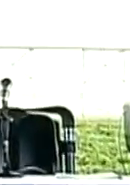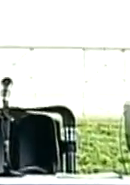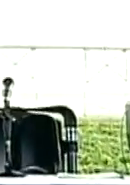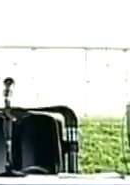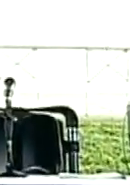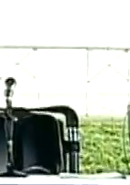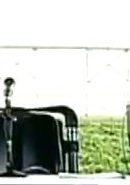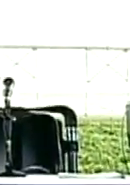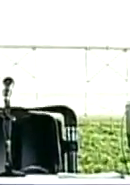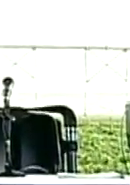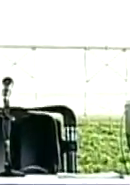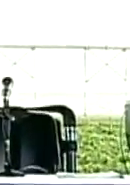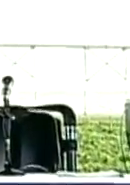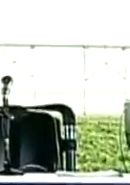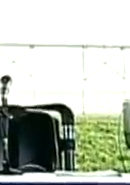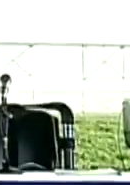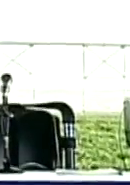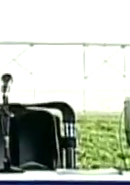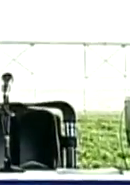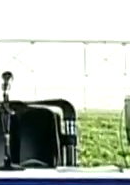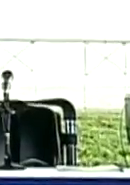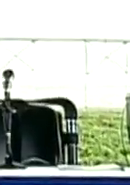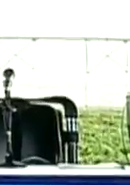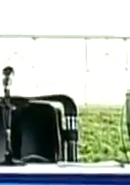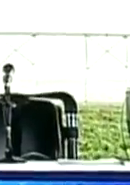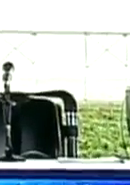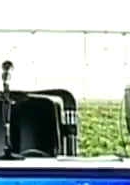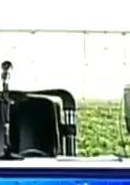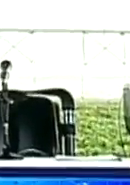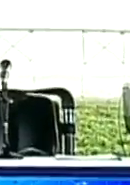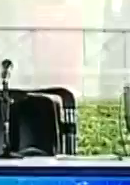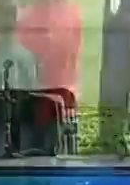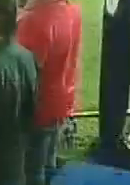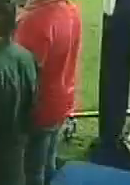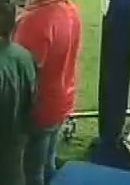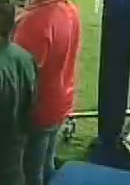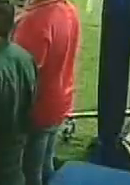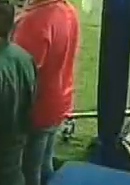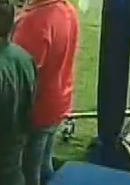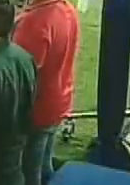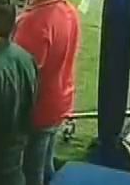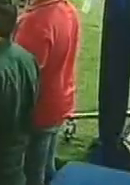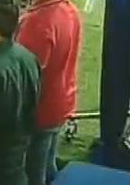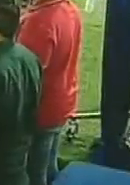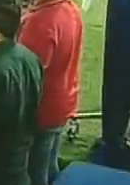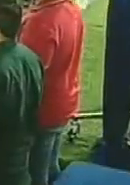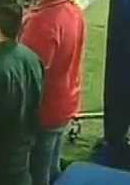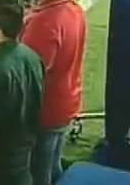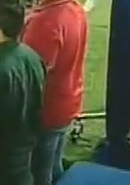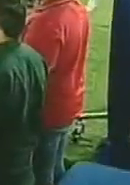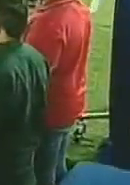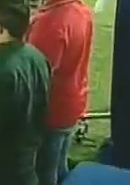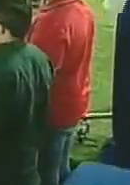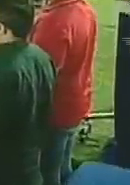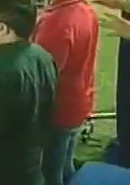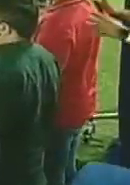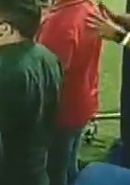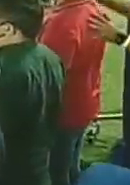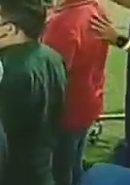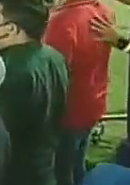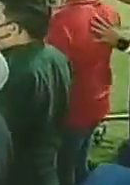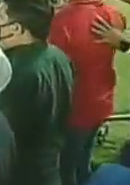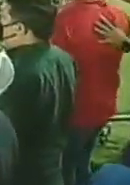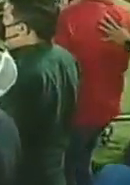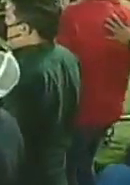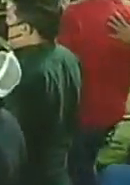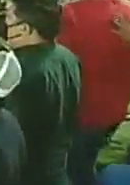mismo, fuerte como el huracán, que transita mil caminos, recorro mi patria entera con